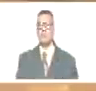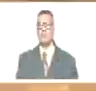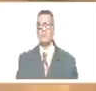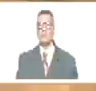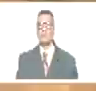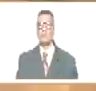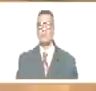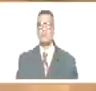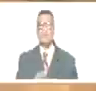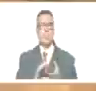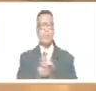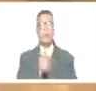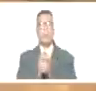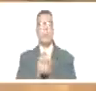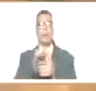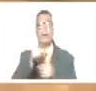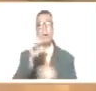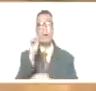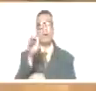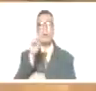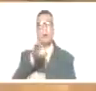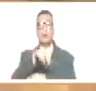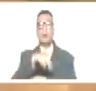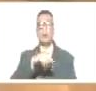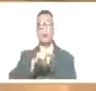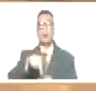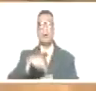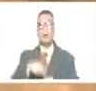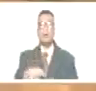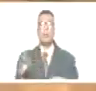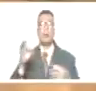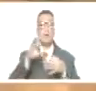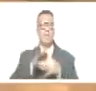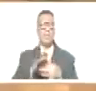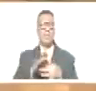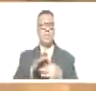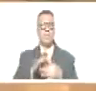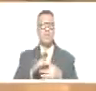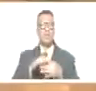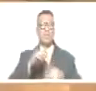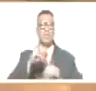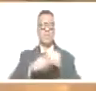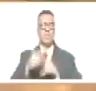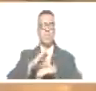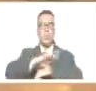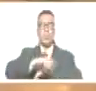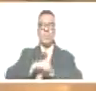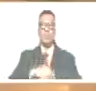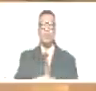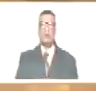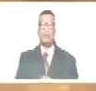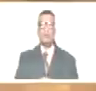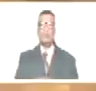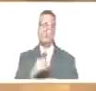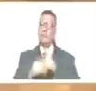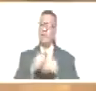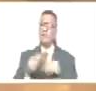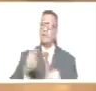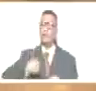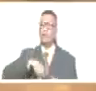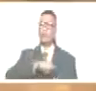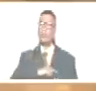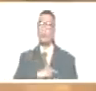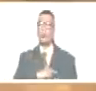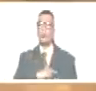compañeros de esta asamblea estén involucrados en hechos delictivos. ¿Qué hacemos? ¿Nos agachamos?